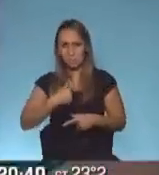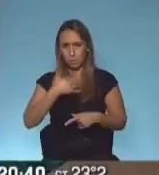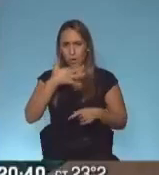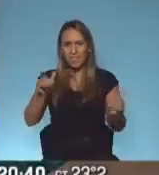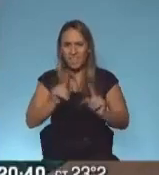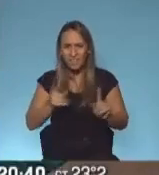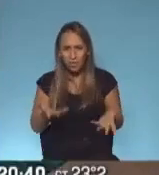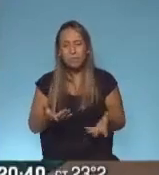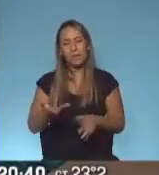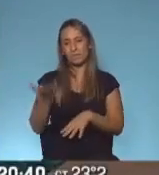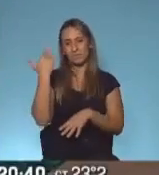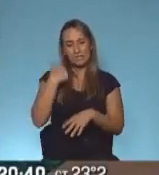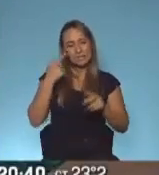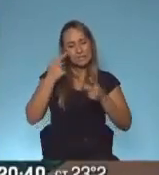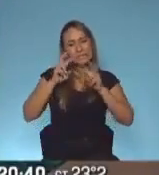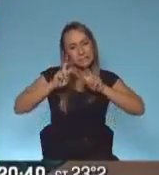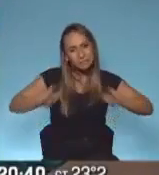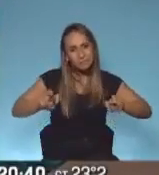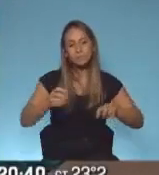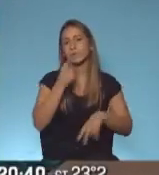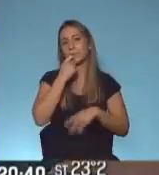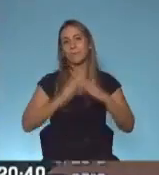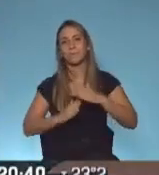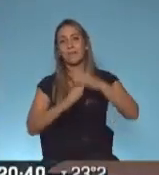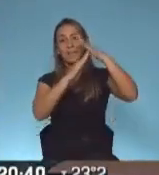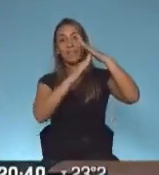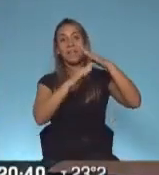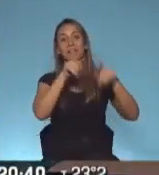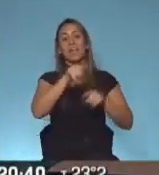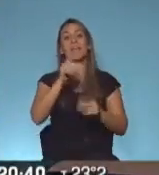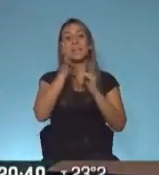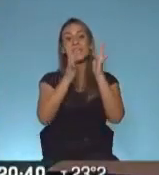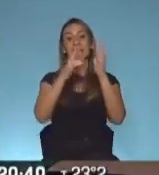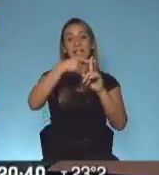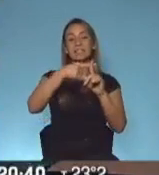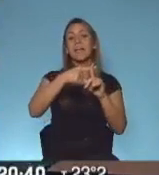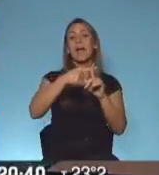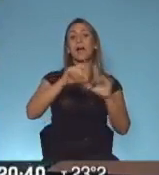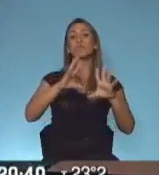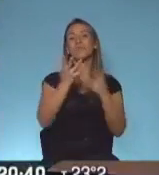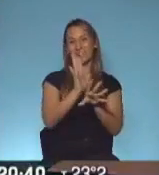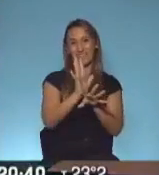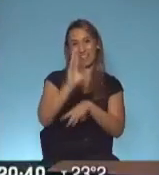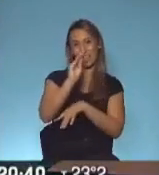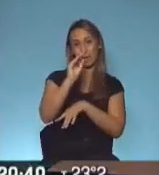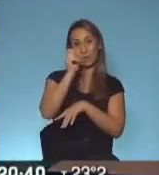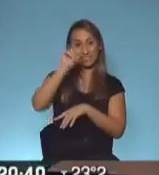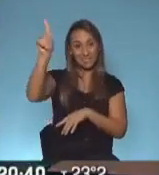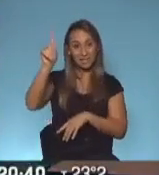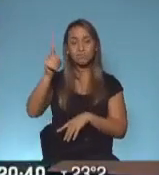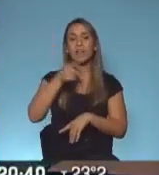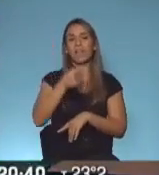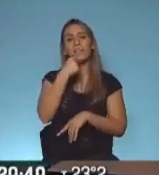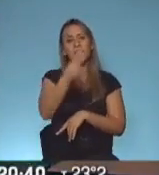entender, por ejemplo, que el líder de la Iglesia Universal Reino de Dios en Brasil, el que le había dicho a sus fieles que